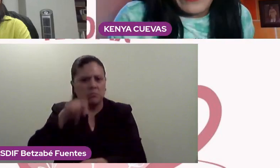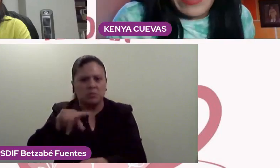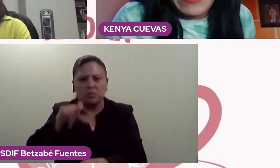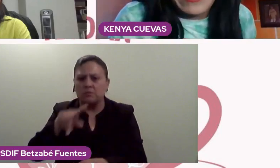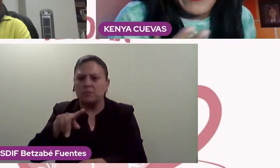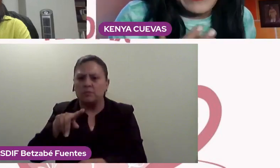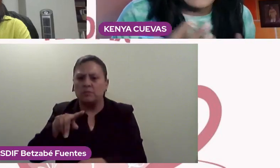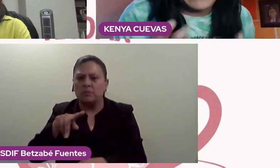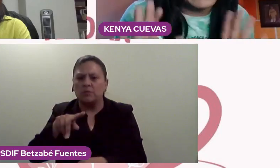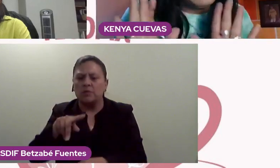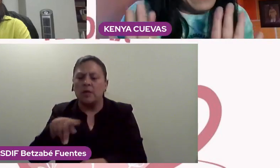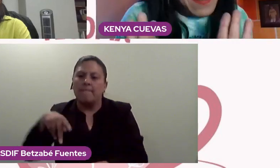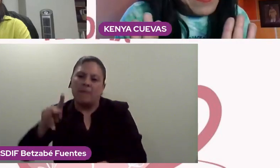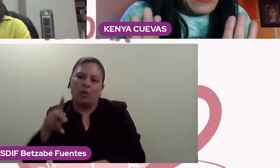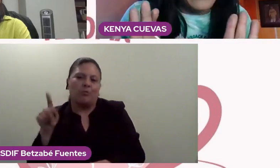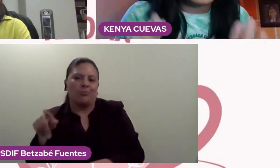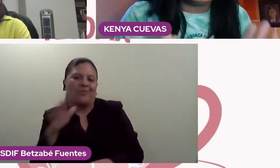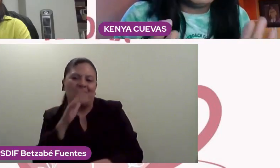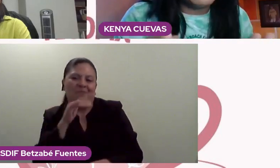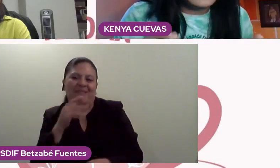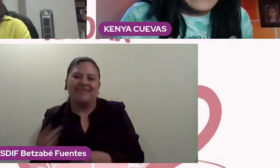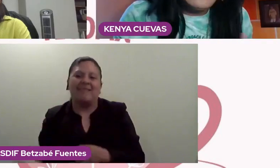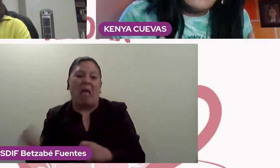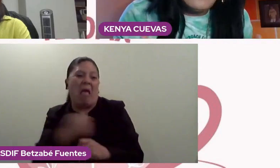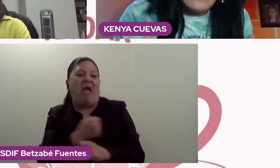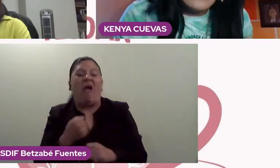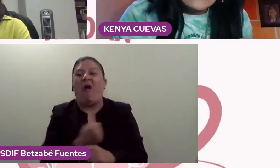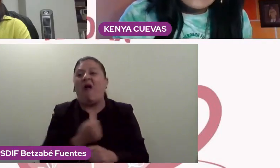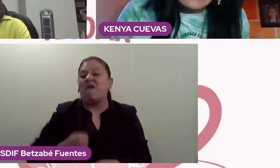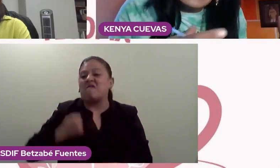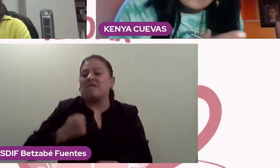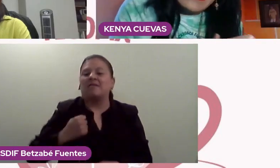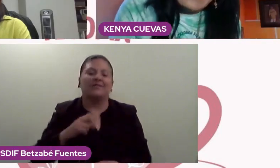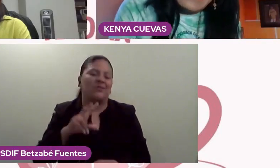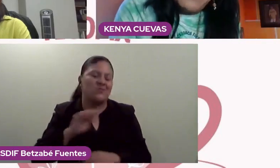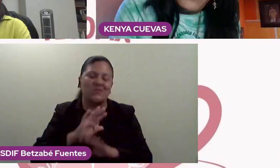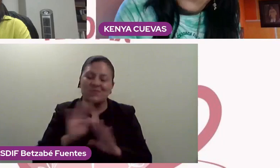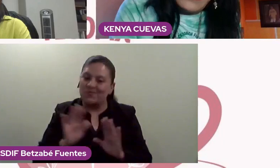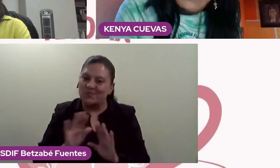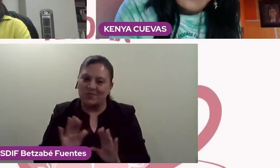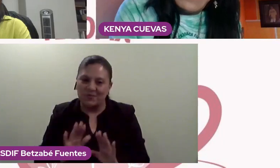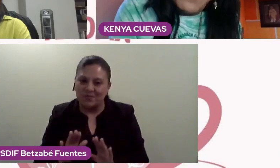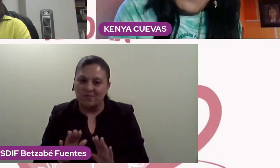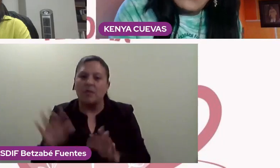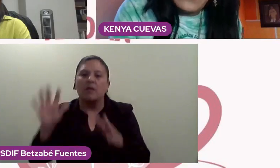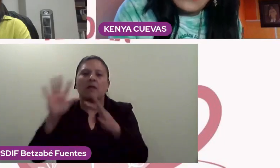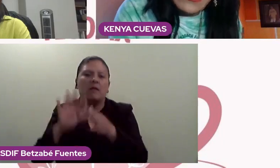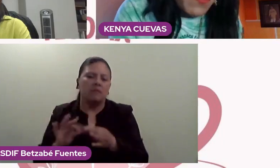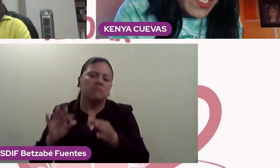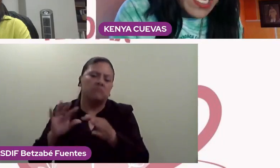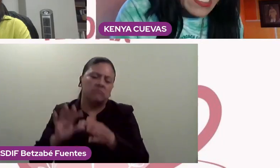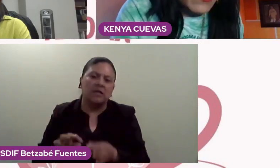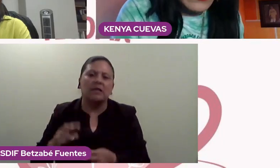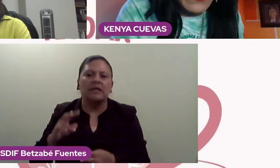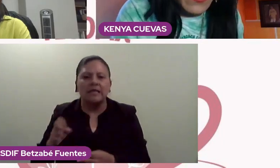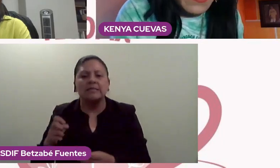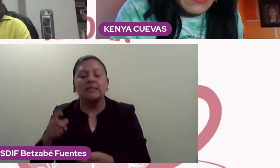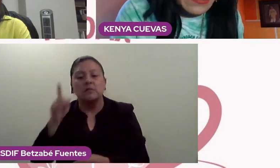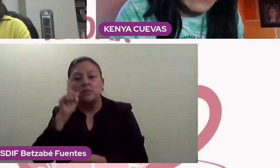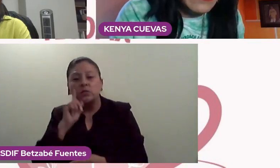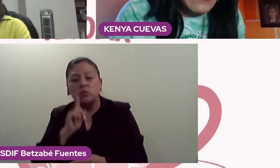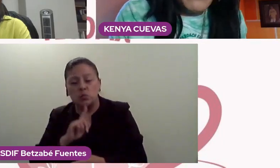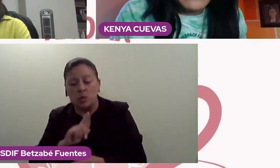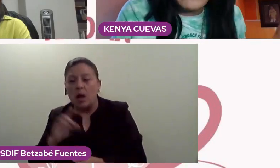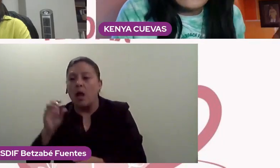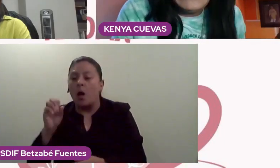manera violenta, ¿no? Entonces, no, tenemos que entender que este tipo de la población, estas mujeres o estos hombres